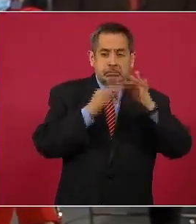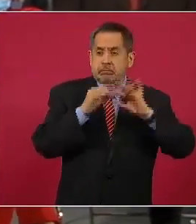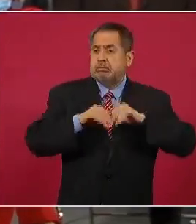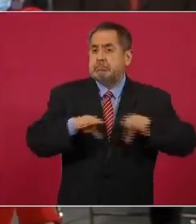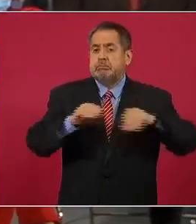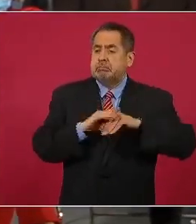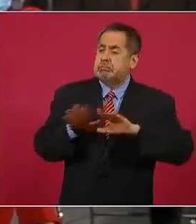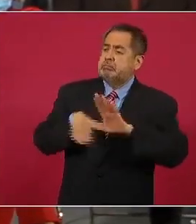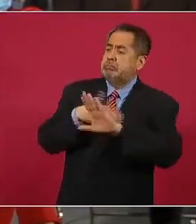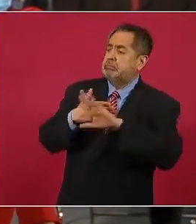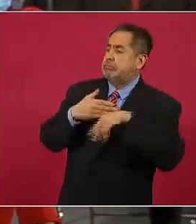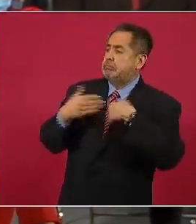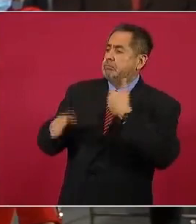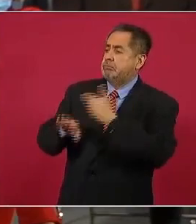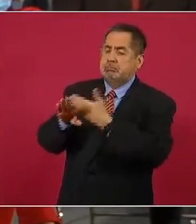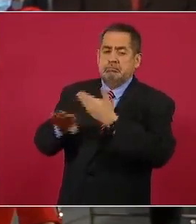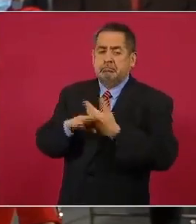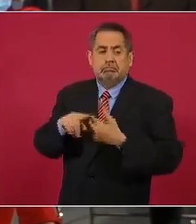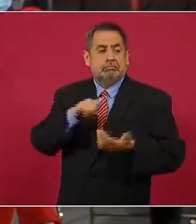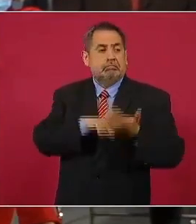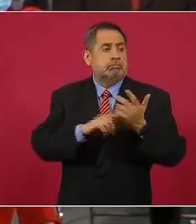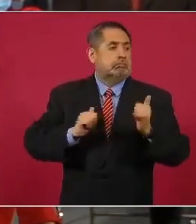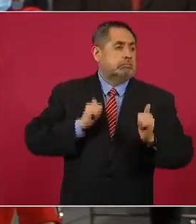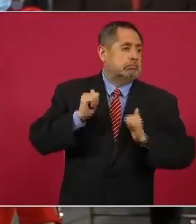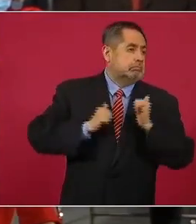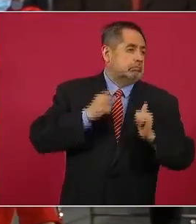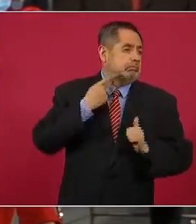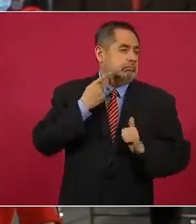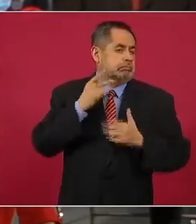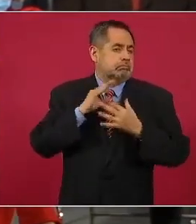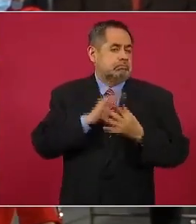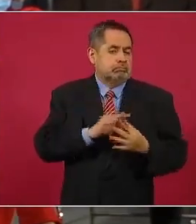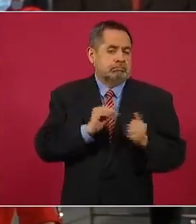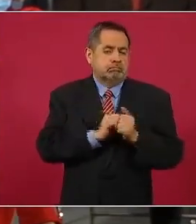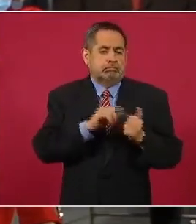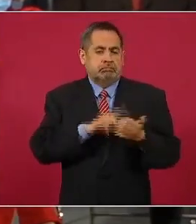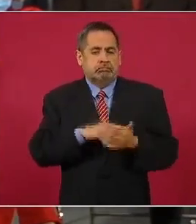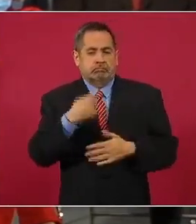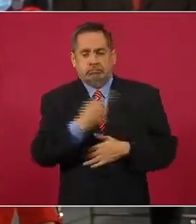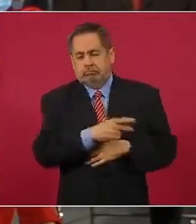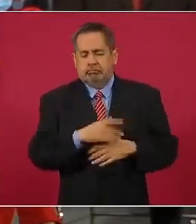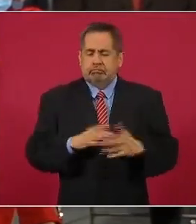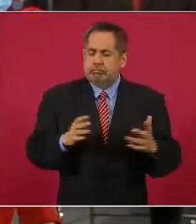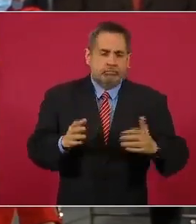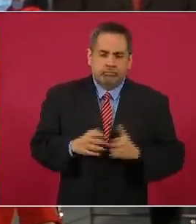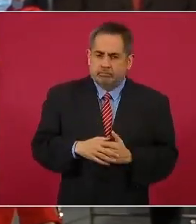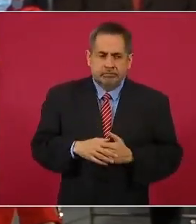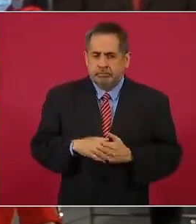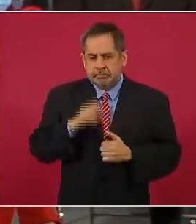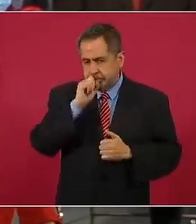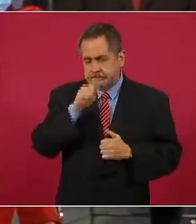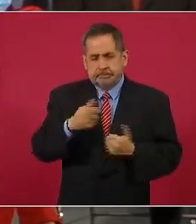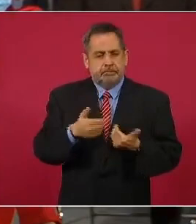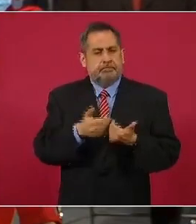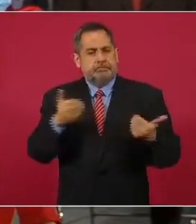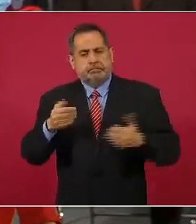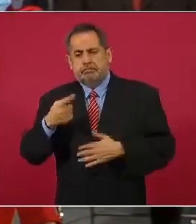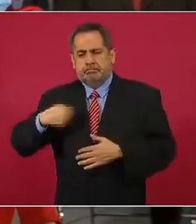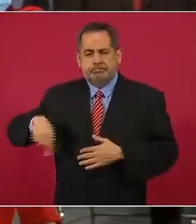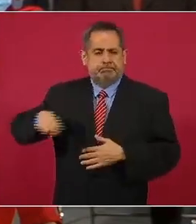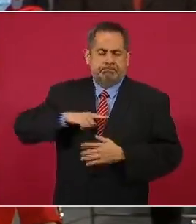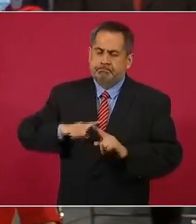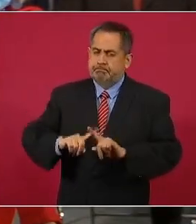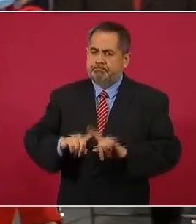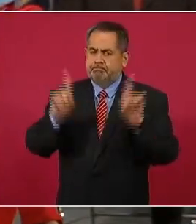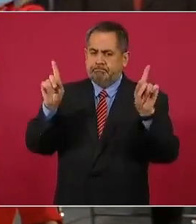golpear, para fines políticos partidistas o políticos de ultraderecha. También habemos otro tipo de